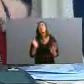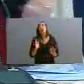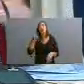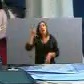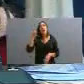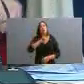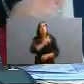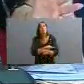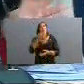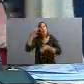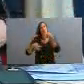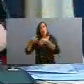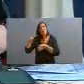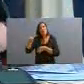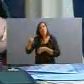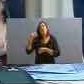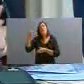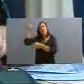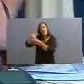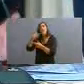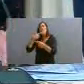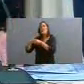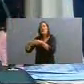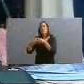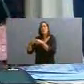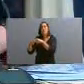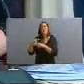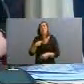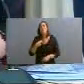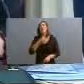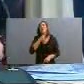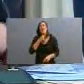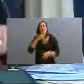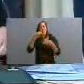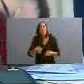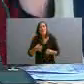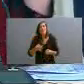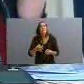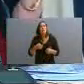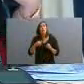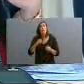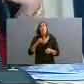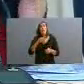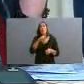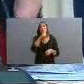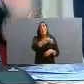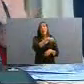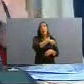lo discutirá en todos sus estamentos, pero creo que es una cosa, sinceramente, que puede hacer el Poder Legislativo porque